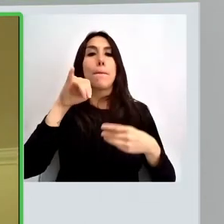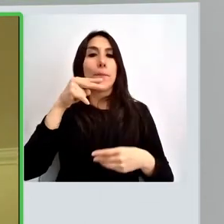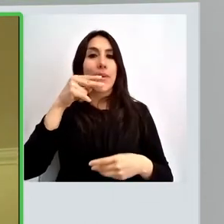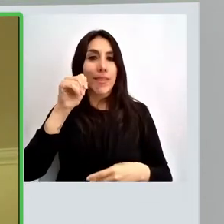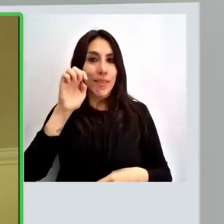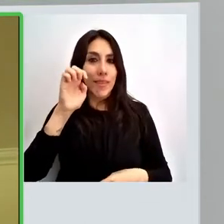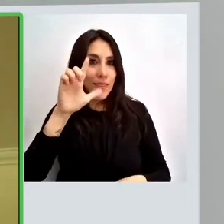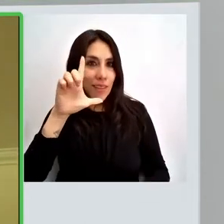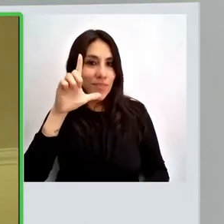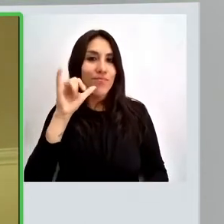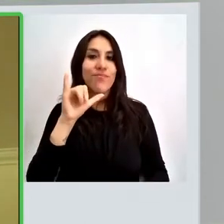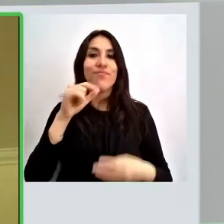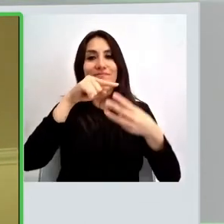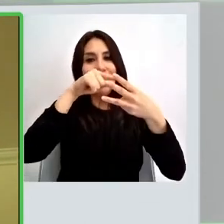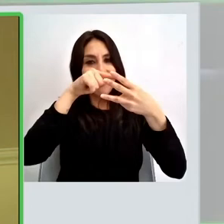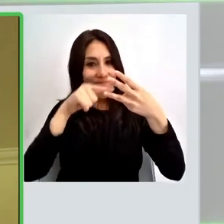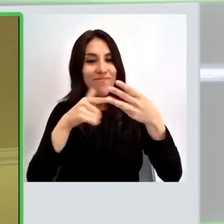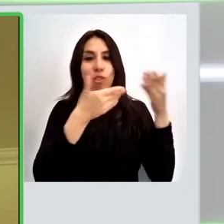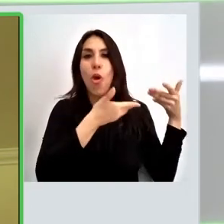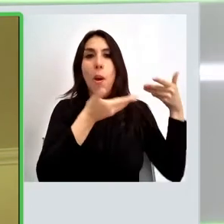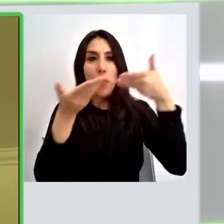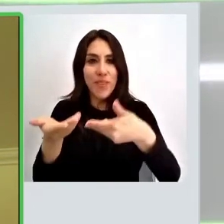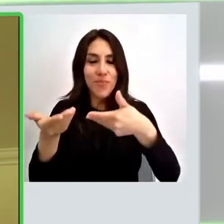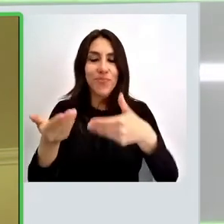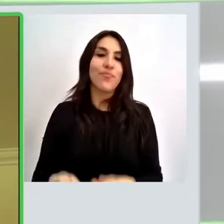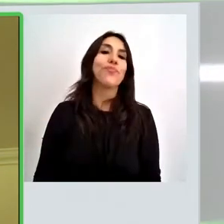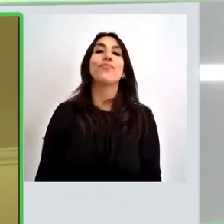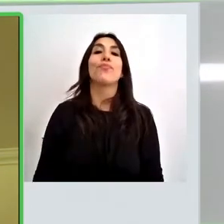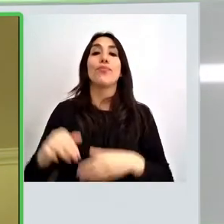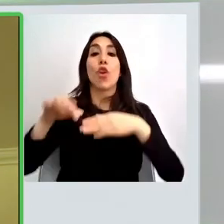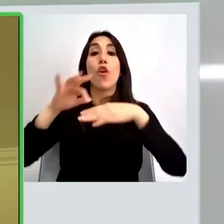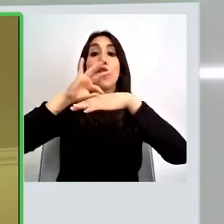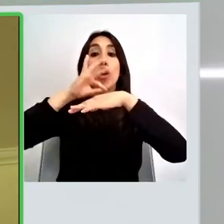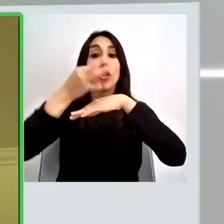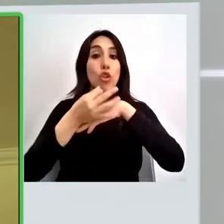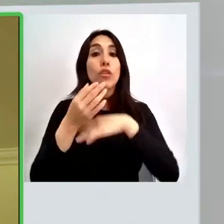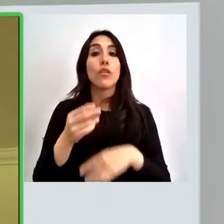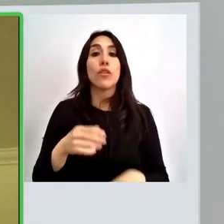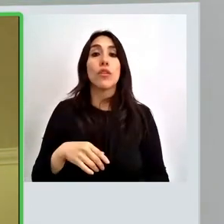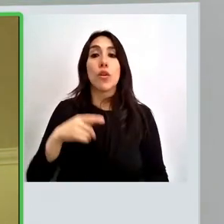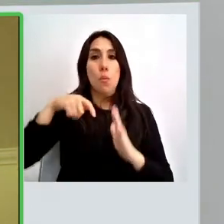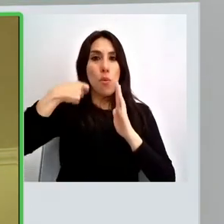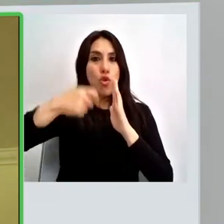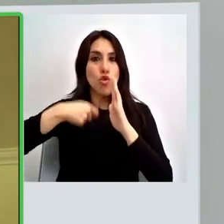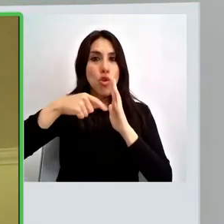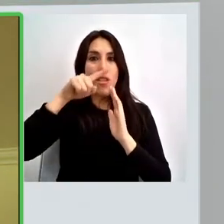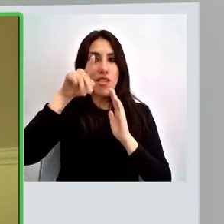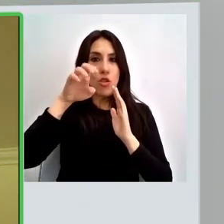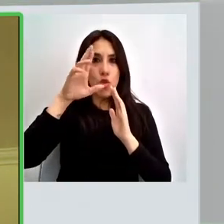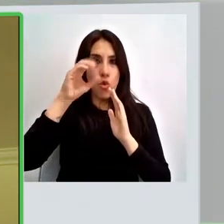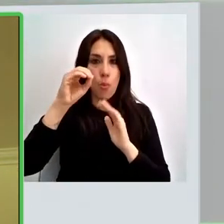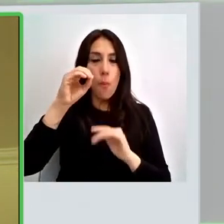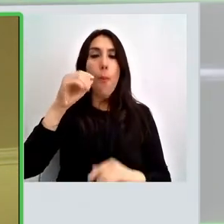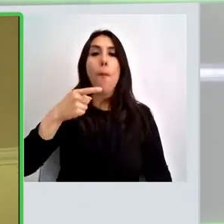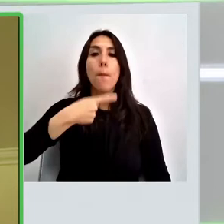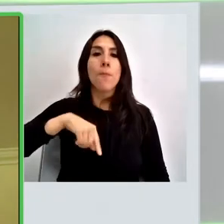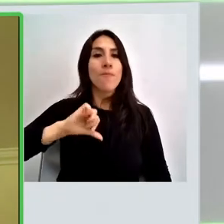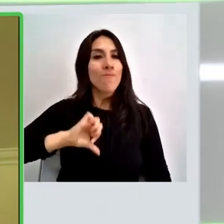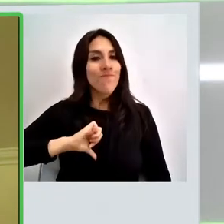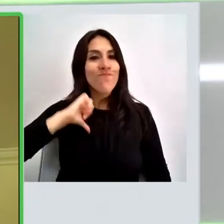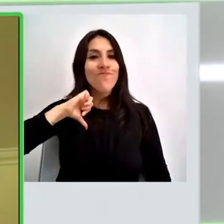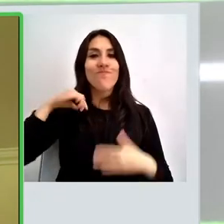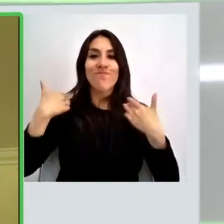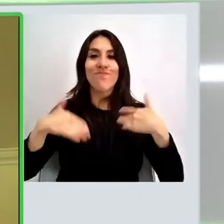de la es el foundation y the new project estamos orgullosos de ser colaboradores con él